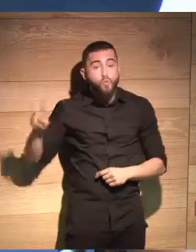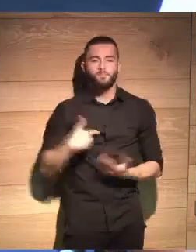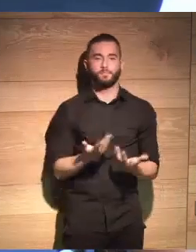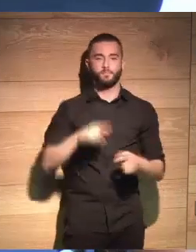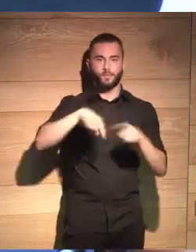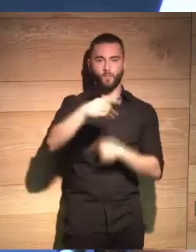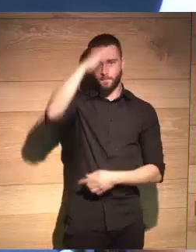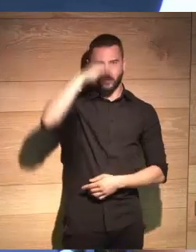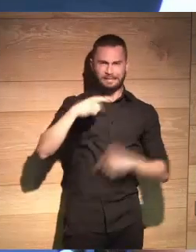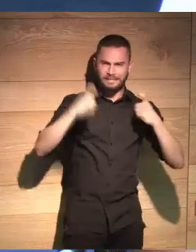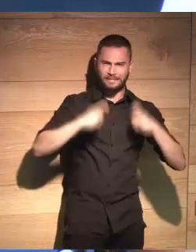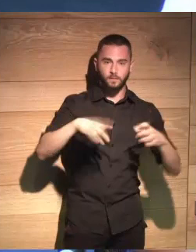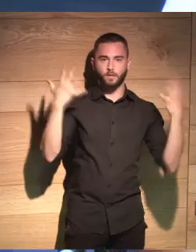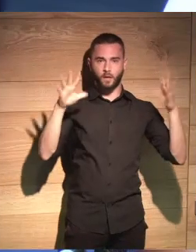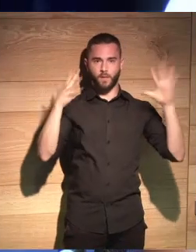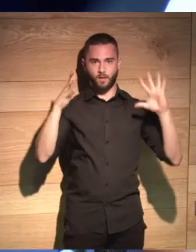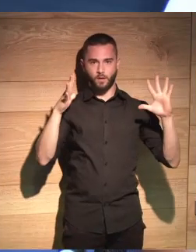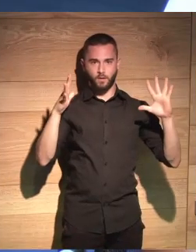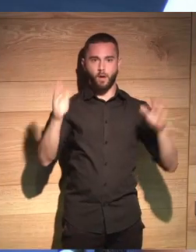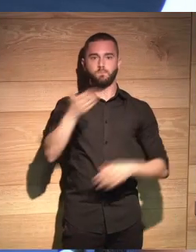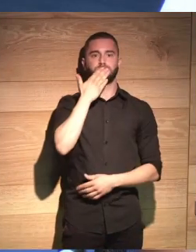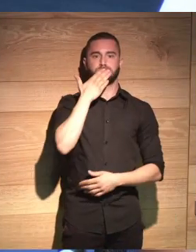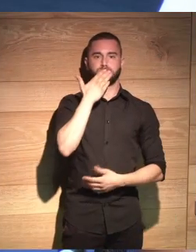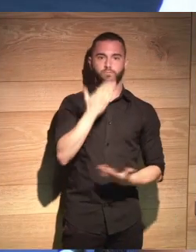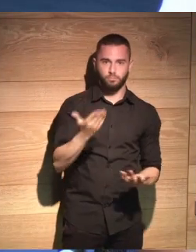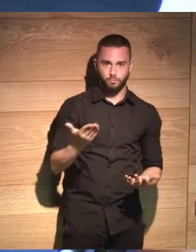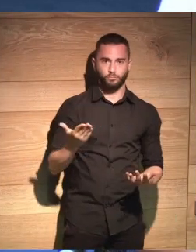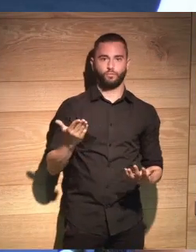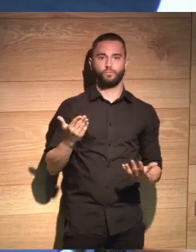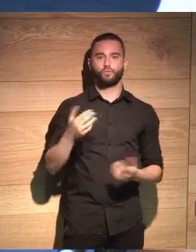lo intentó aplaudiendo con una mano contra su boca. Dijo,